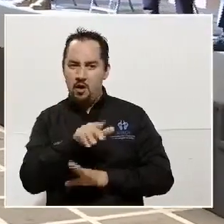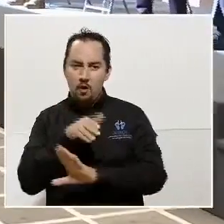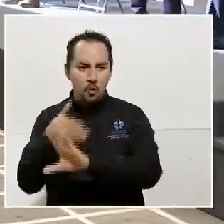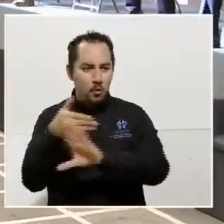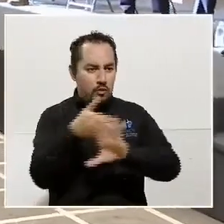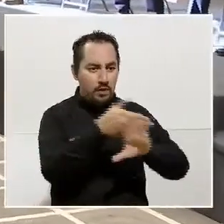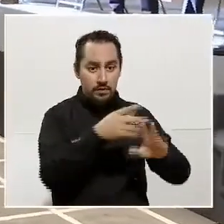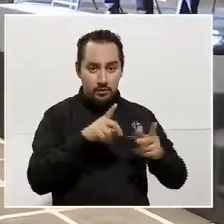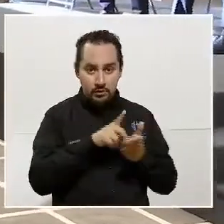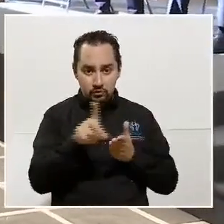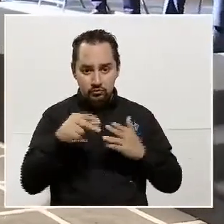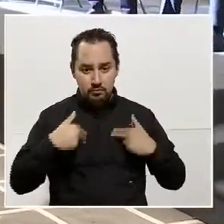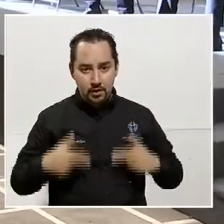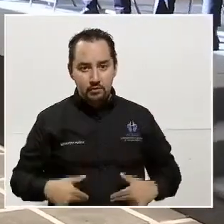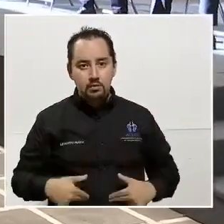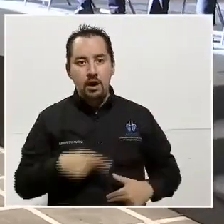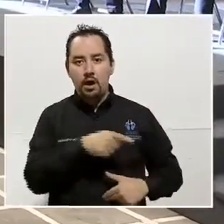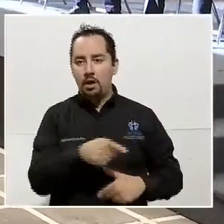los derechos humanos.